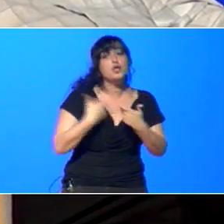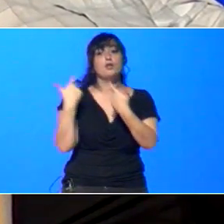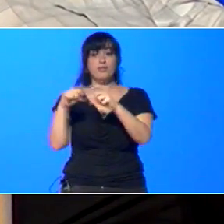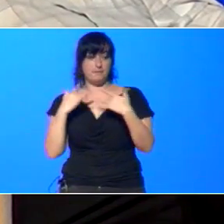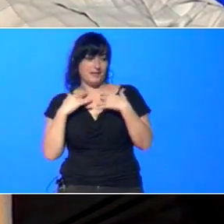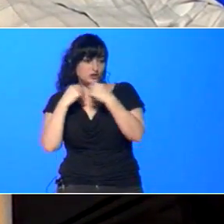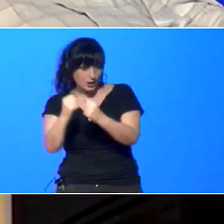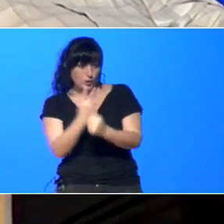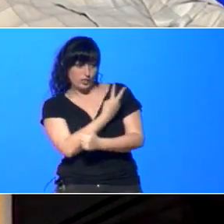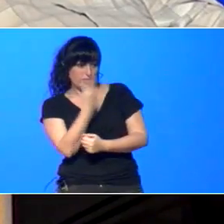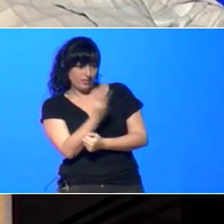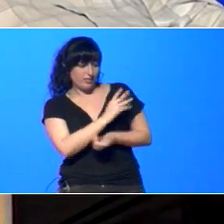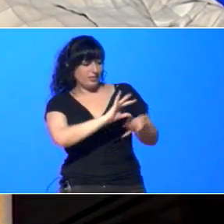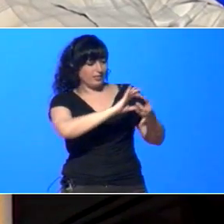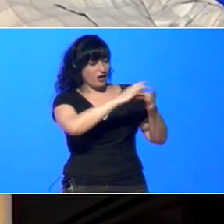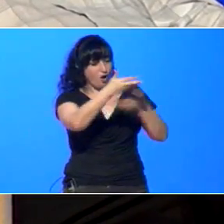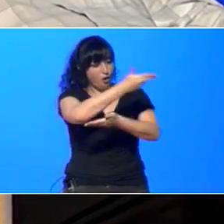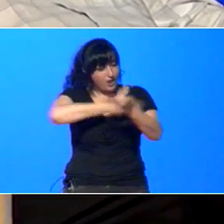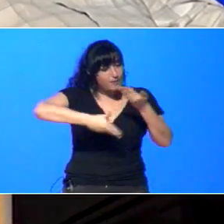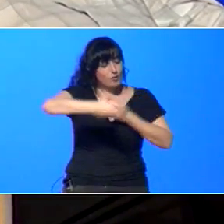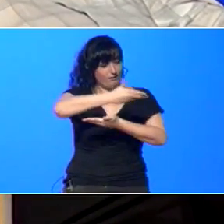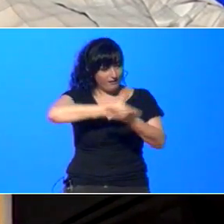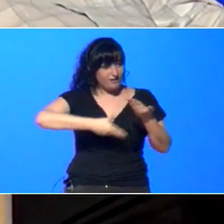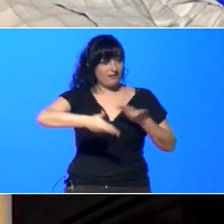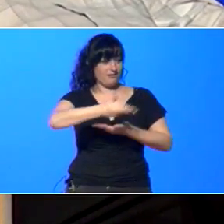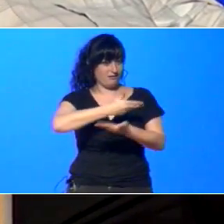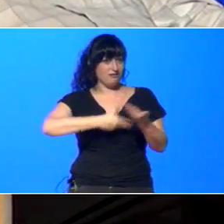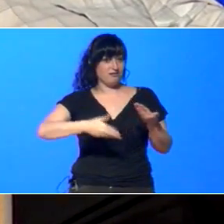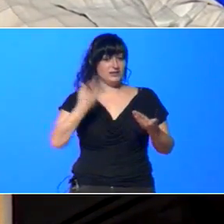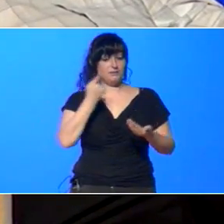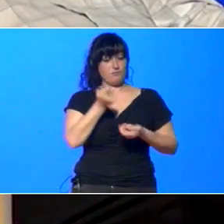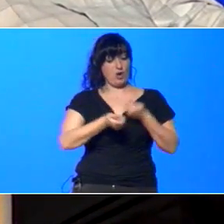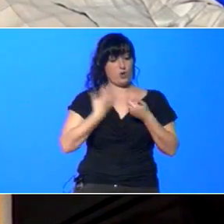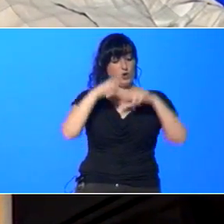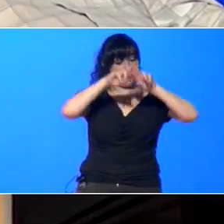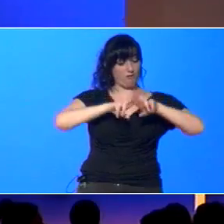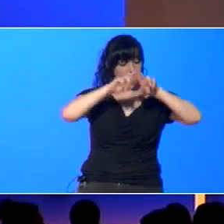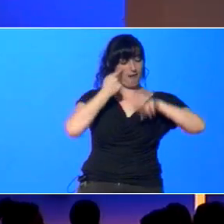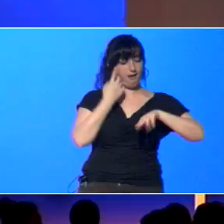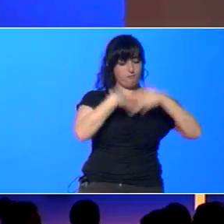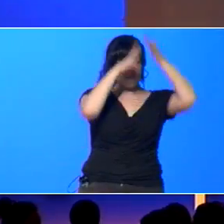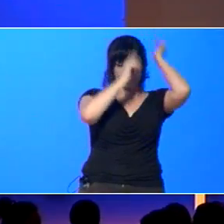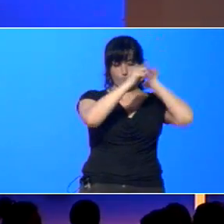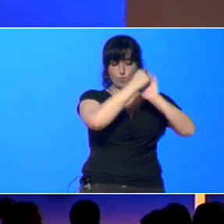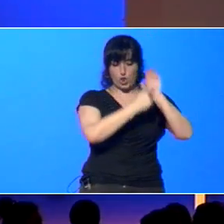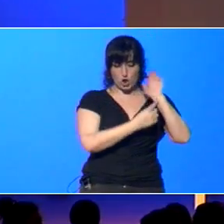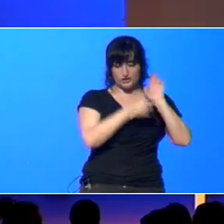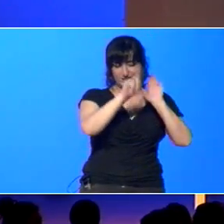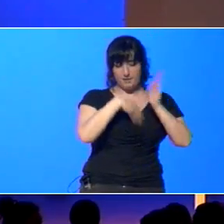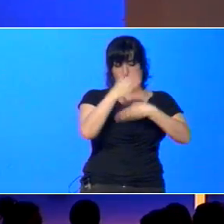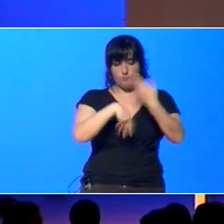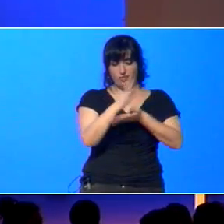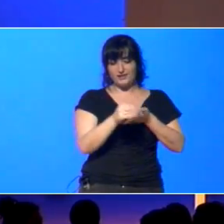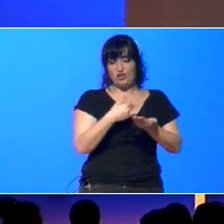Salud. Ya llevan en marcha, se están analizando los protocolos y procesos de derivación y de intervención